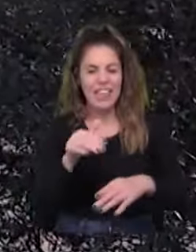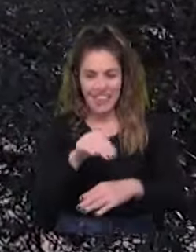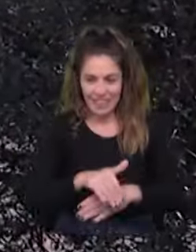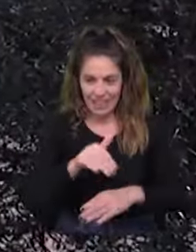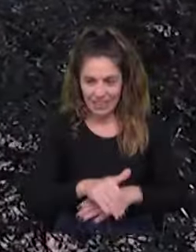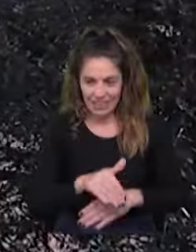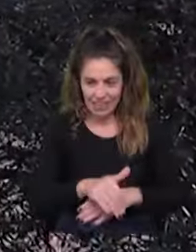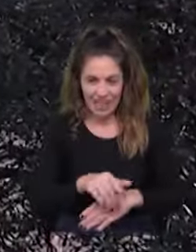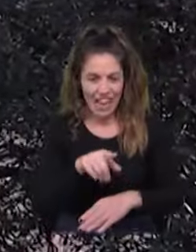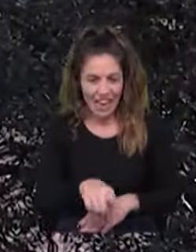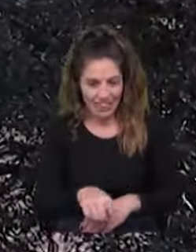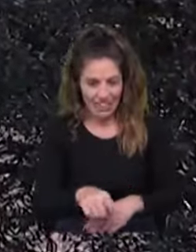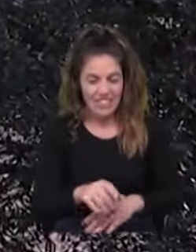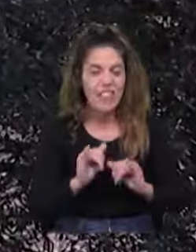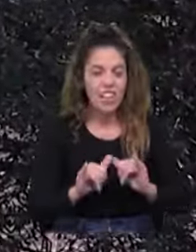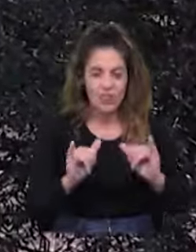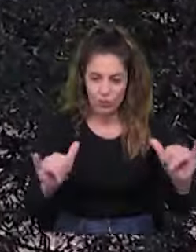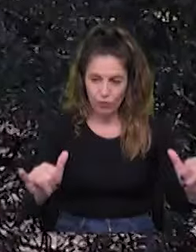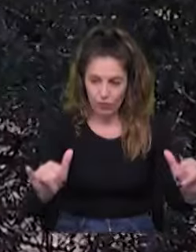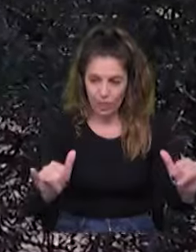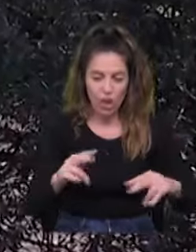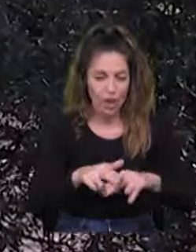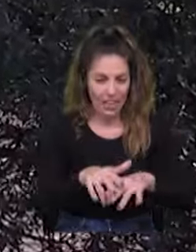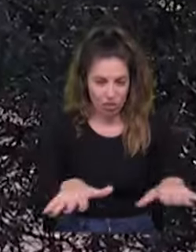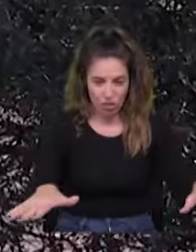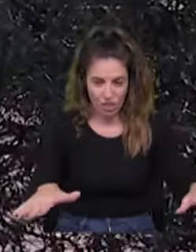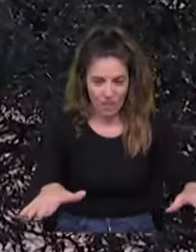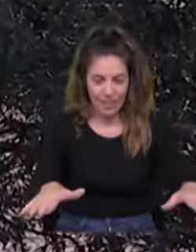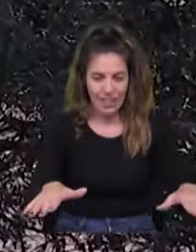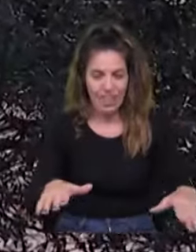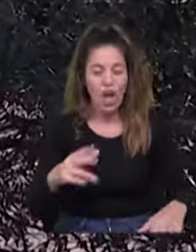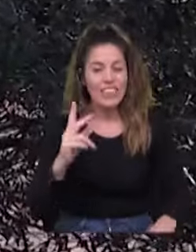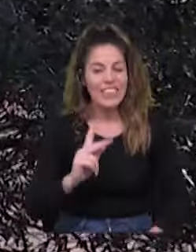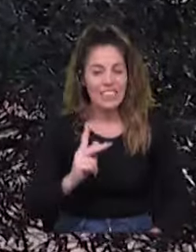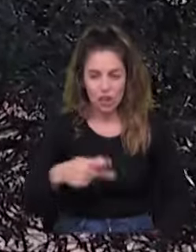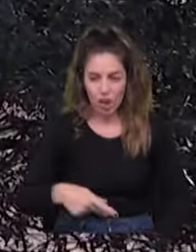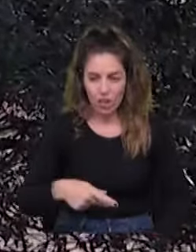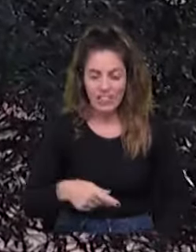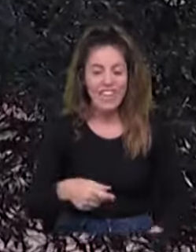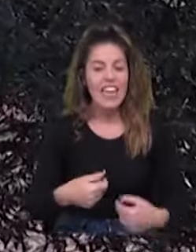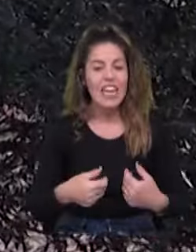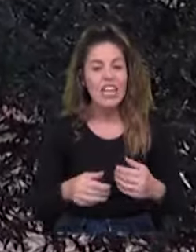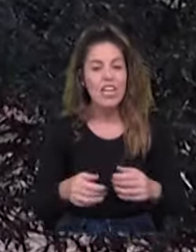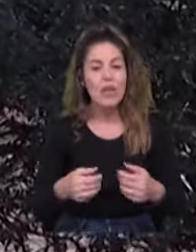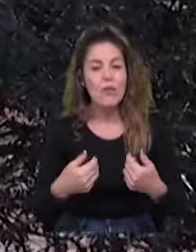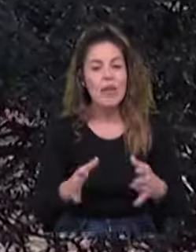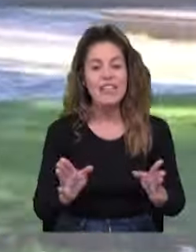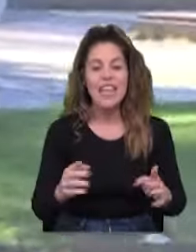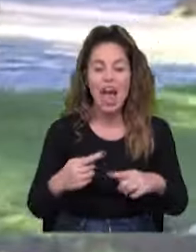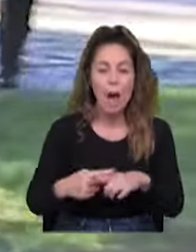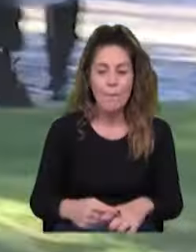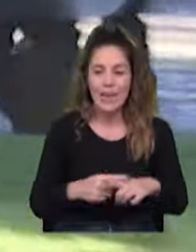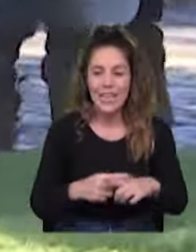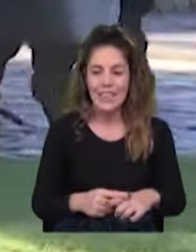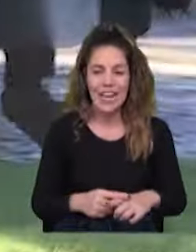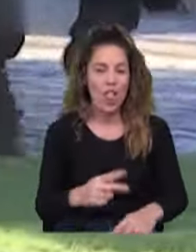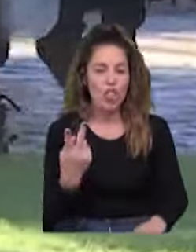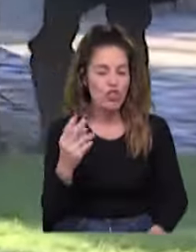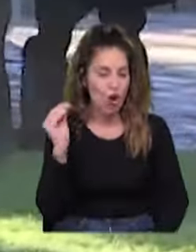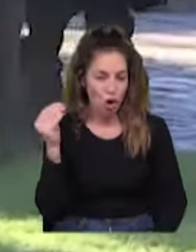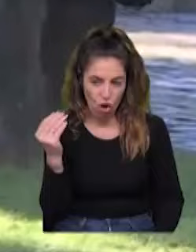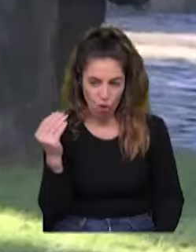justamente se había difundido a través de redes sociales como tiktok que se pelearían dos jóvenes identificados como el Chepe y